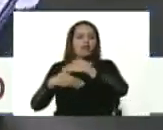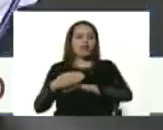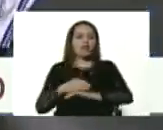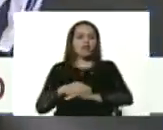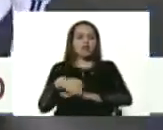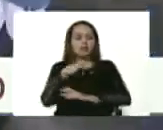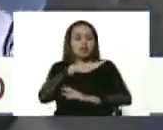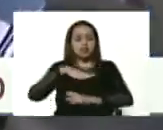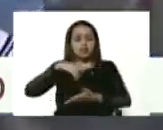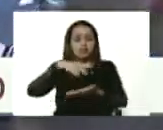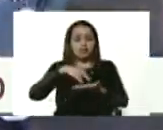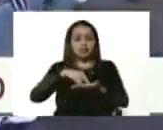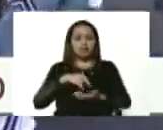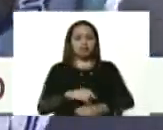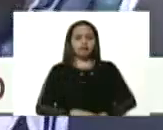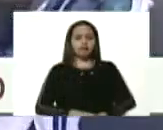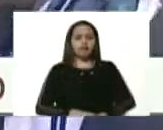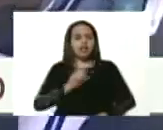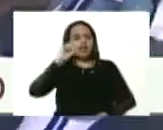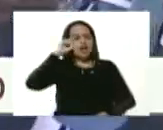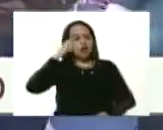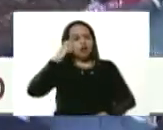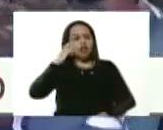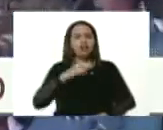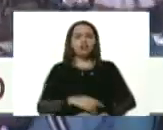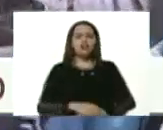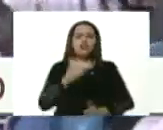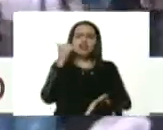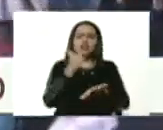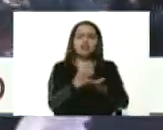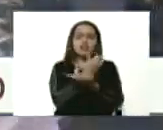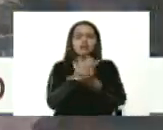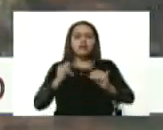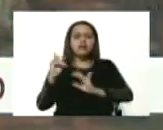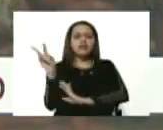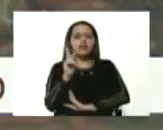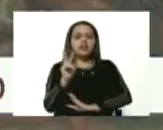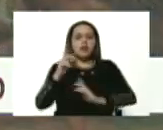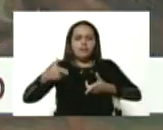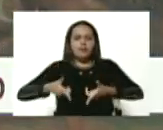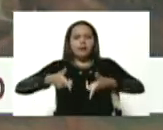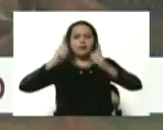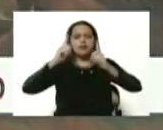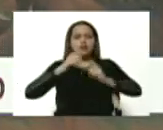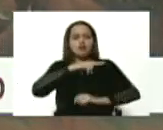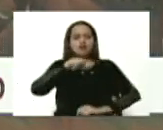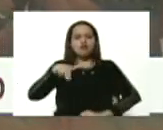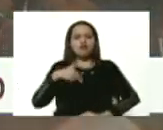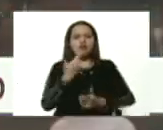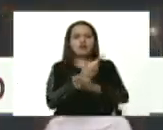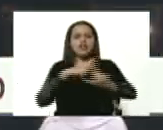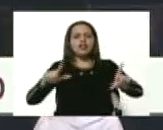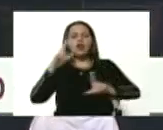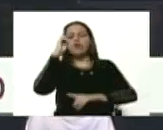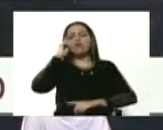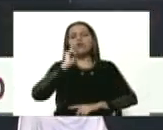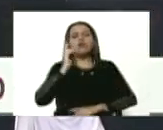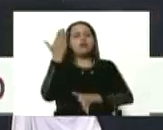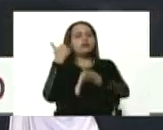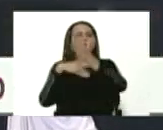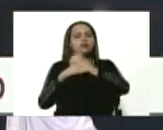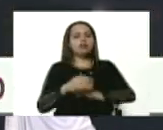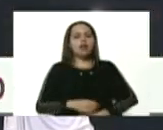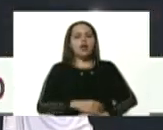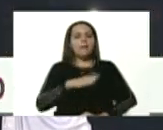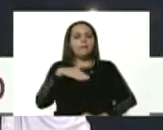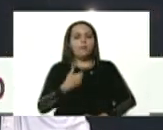Batalla de Carabobo lo que selló nuestra independencia y permitió a nuestro libertador general en jefe Simón Bolívar emprender